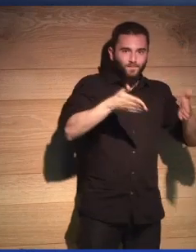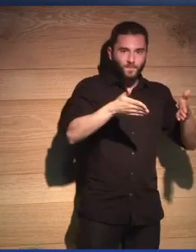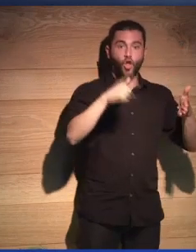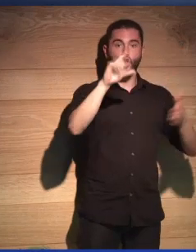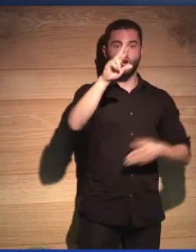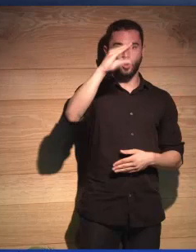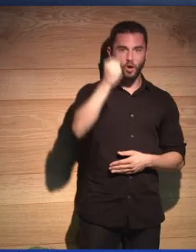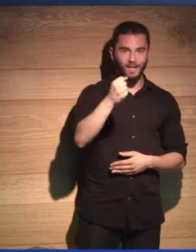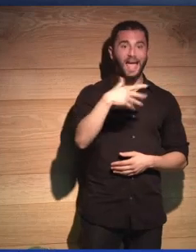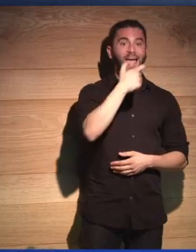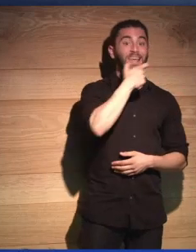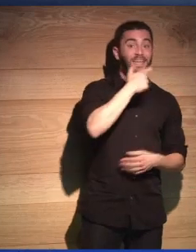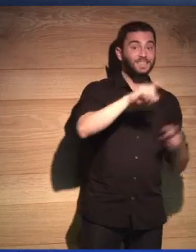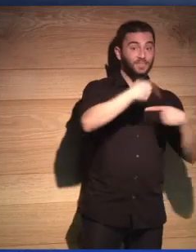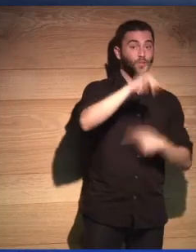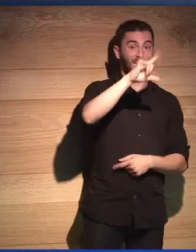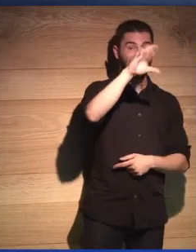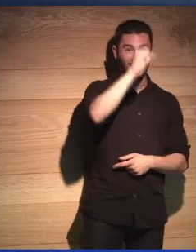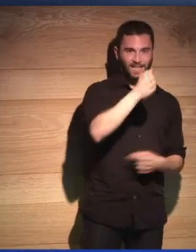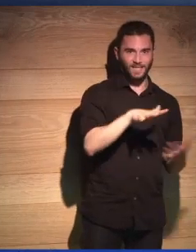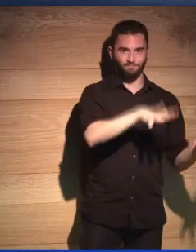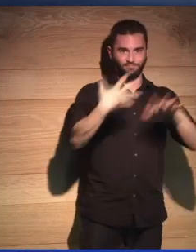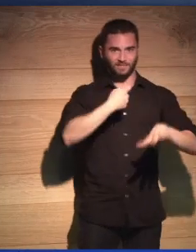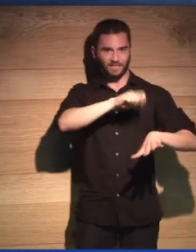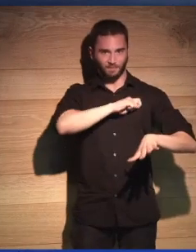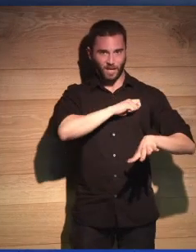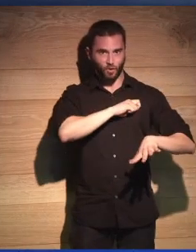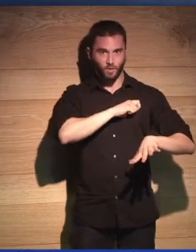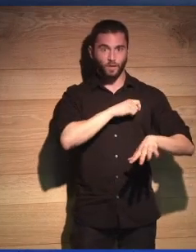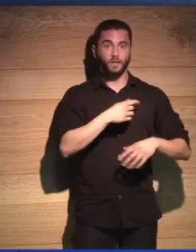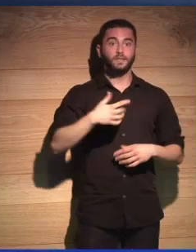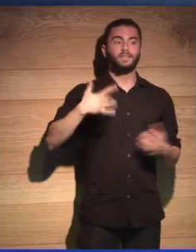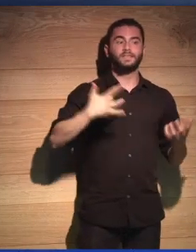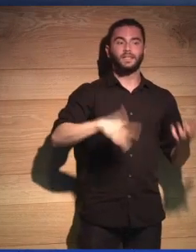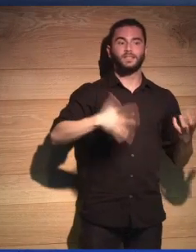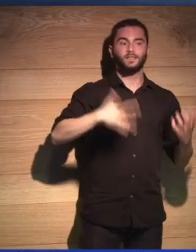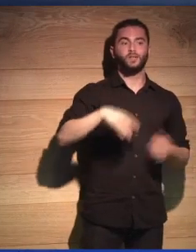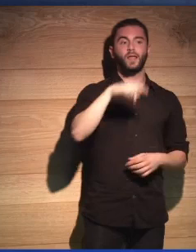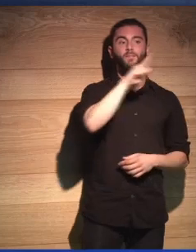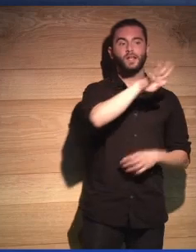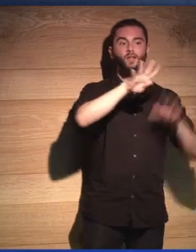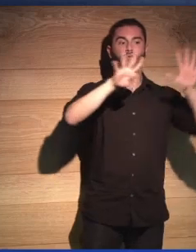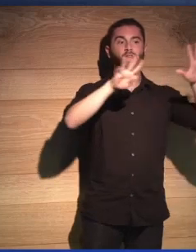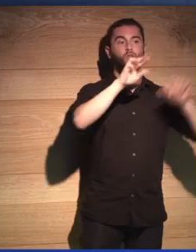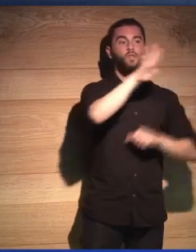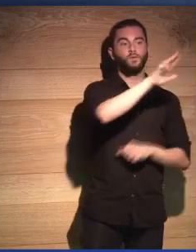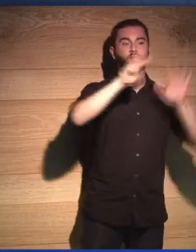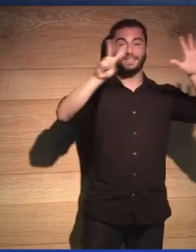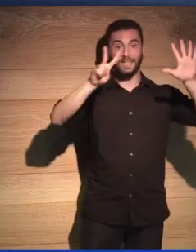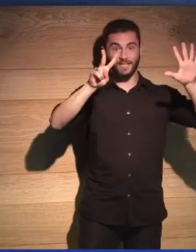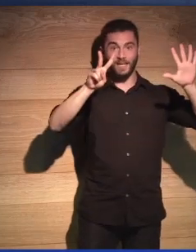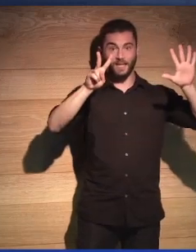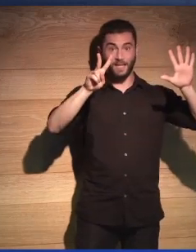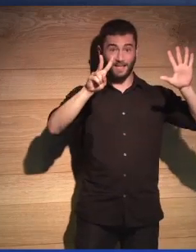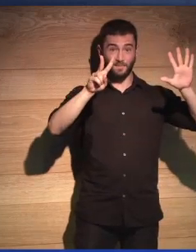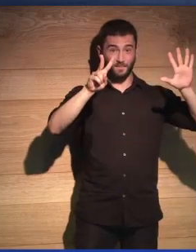vez traducido por Ilse, en el año 44, en Argentina en 57 y en España por